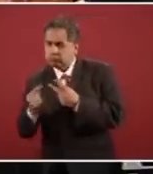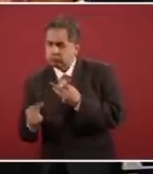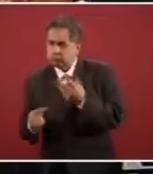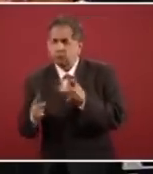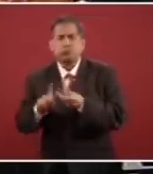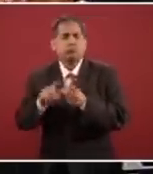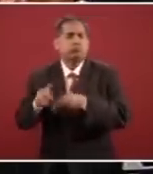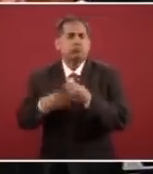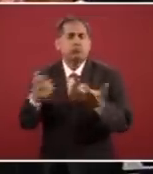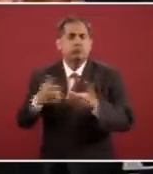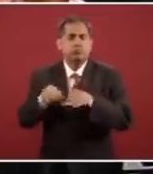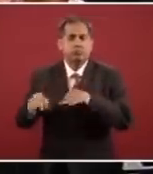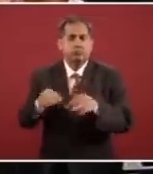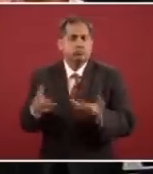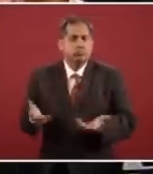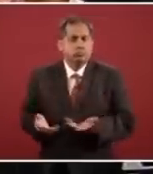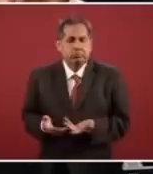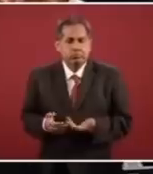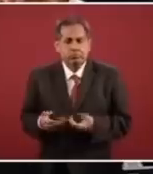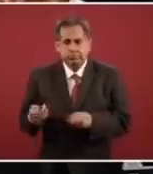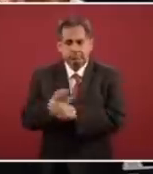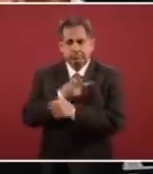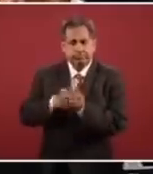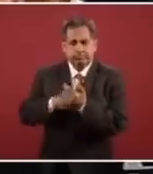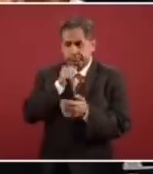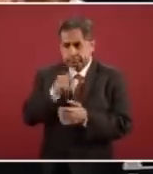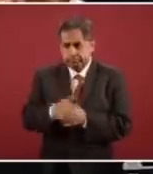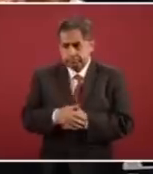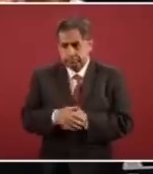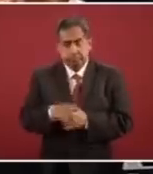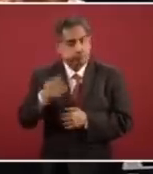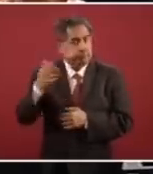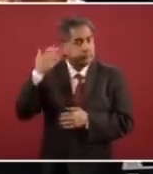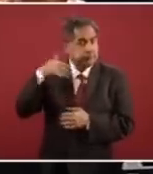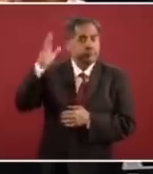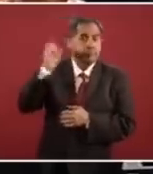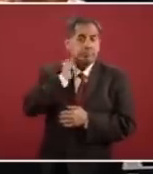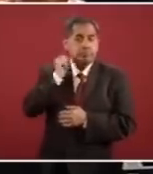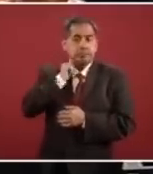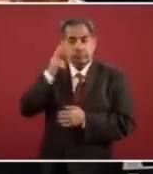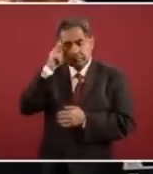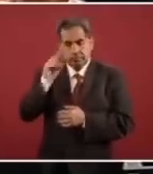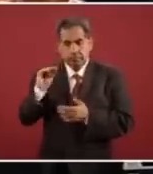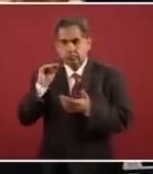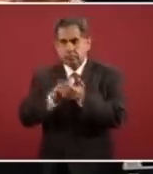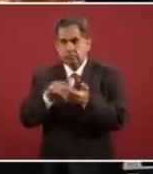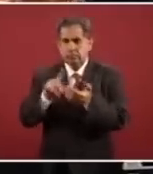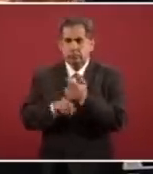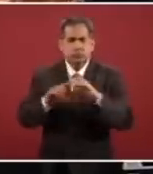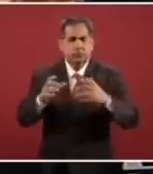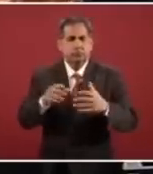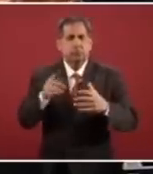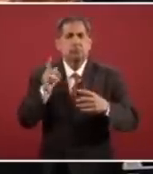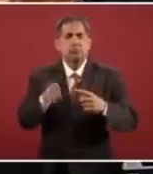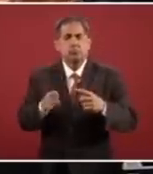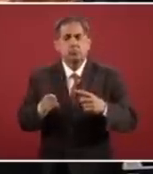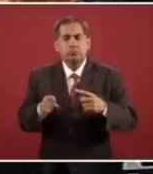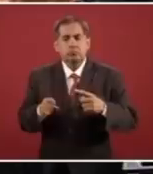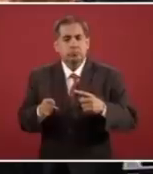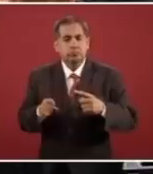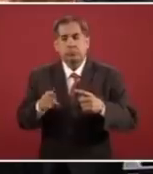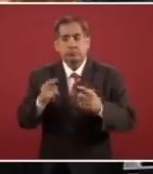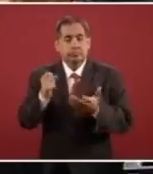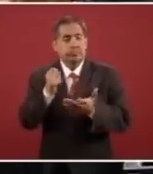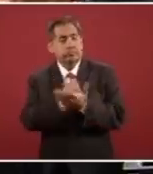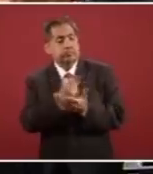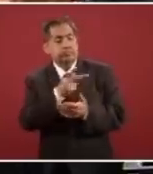laboral. Pero no pasó nada y el Senado de aquel entonces puso un colofón en el dictamen, que se aprobaba siempre y cuando